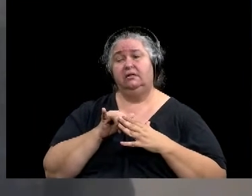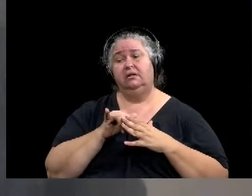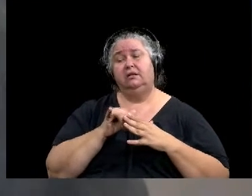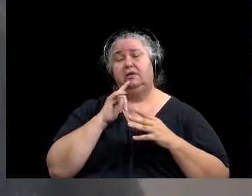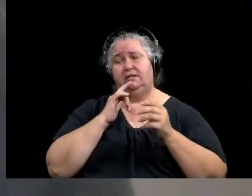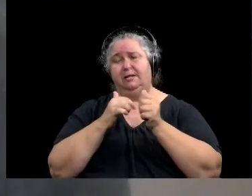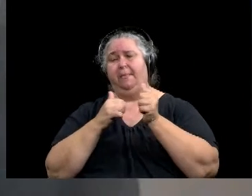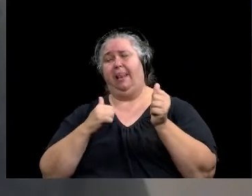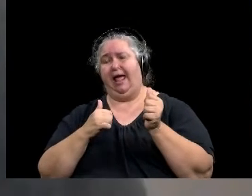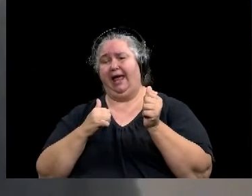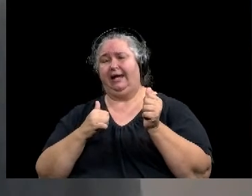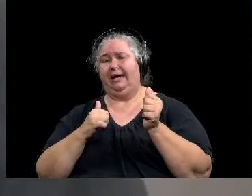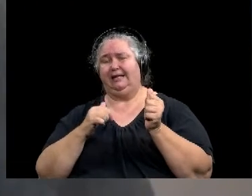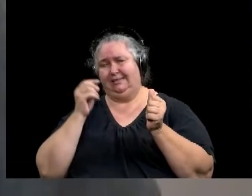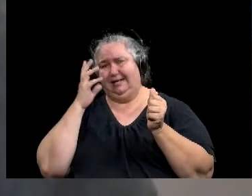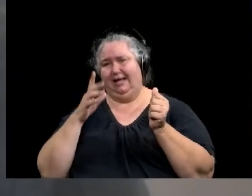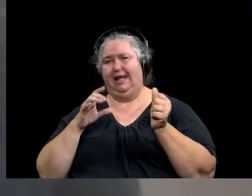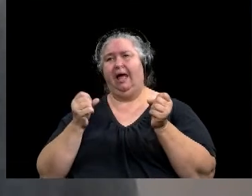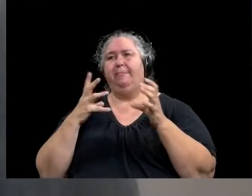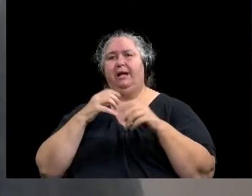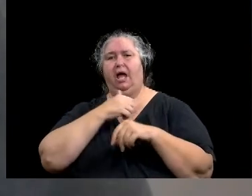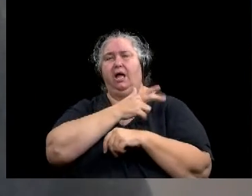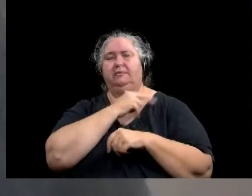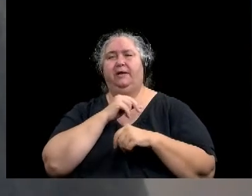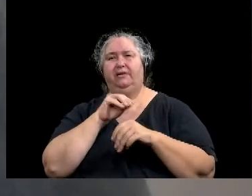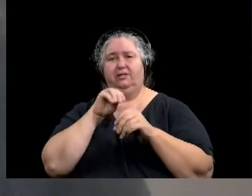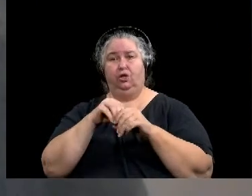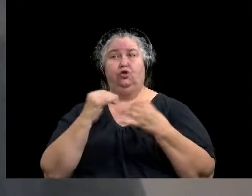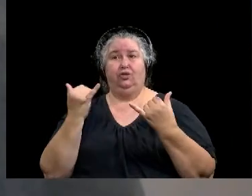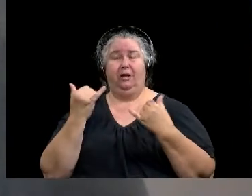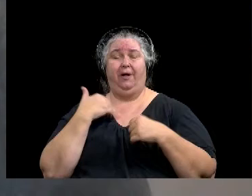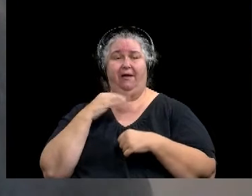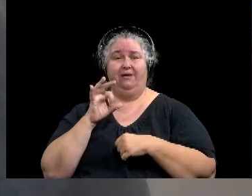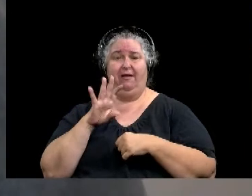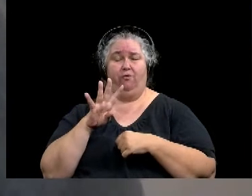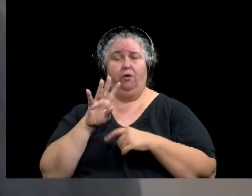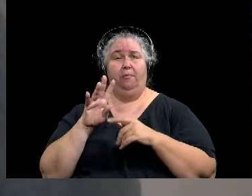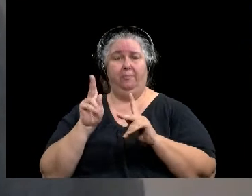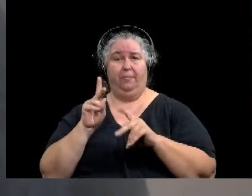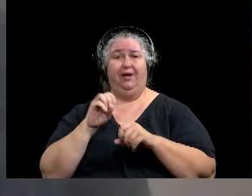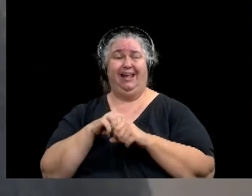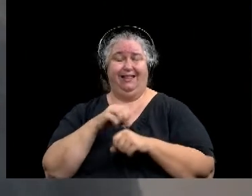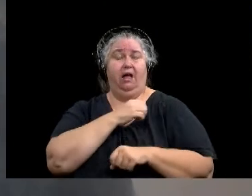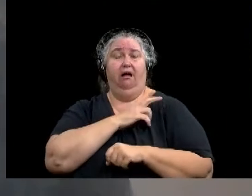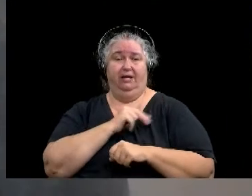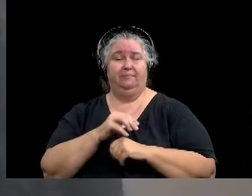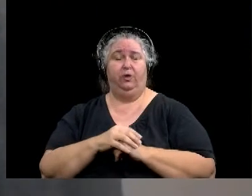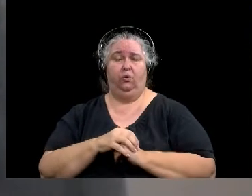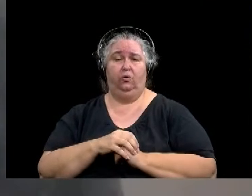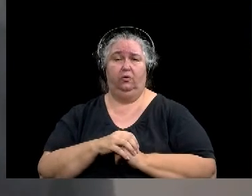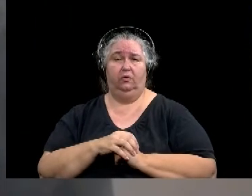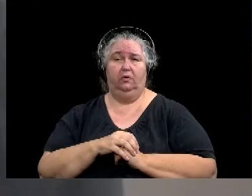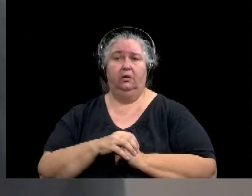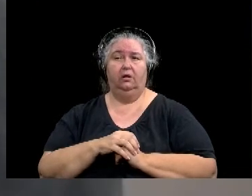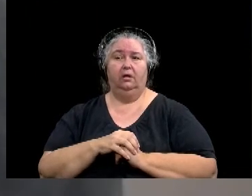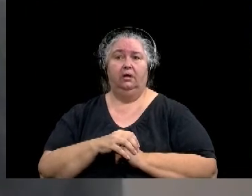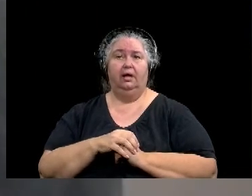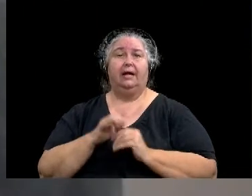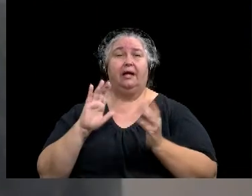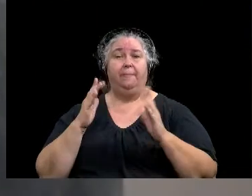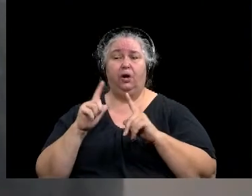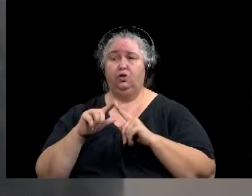podemos decir que los números de hospitalizaciones son tenemos 94 personas